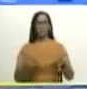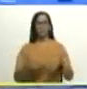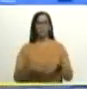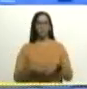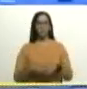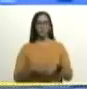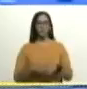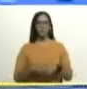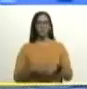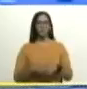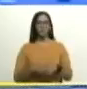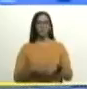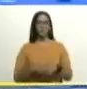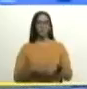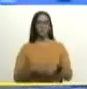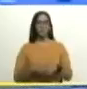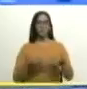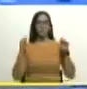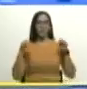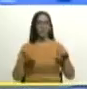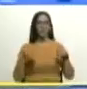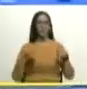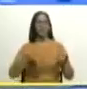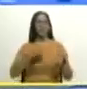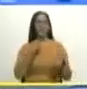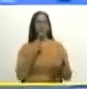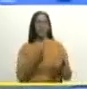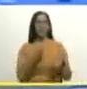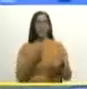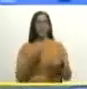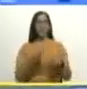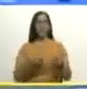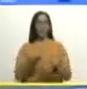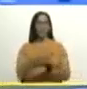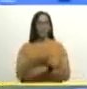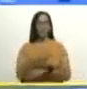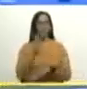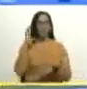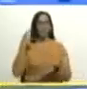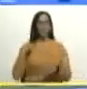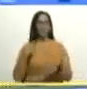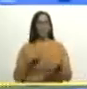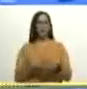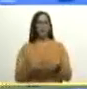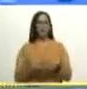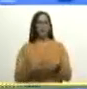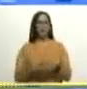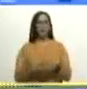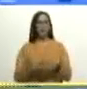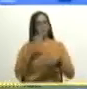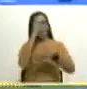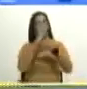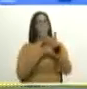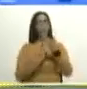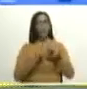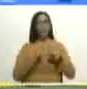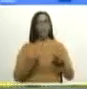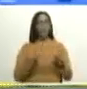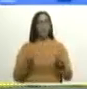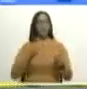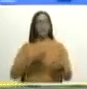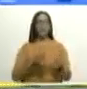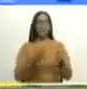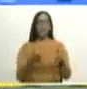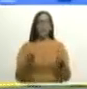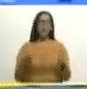Y hoy por hoy podemos decir, con los ingresos que el país tiene, modestos todavía, que estamos